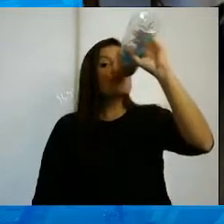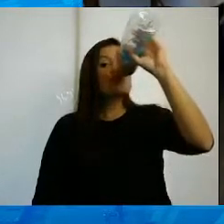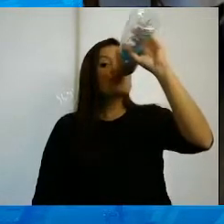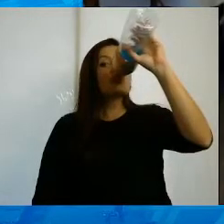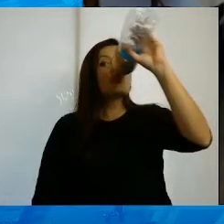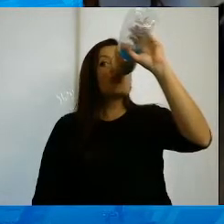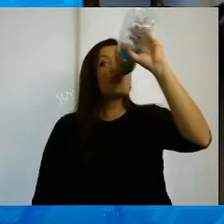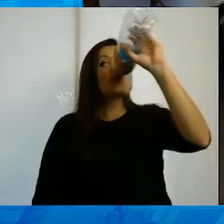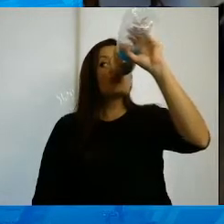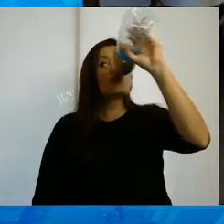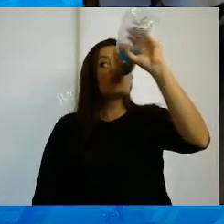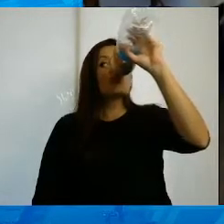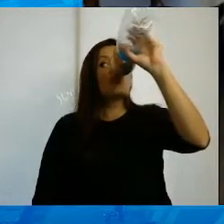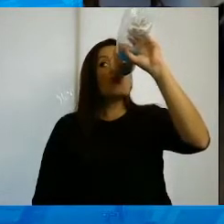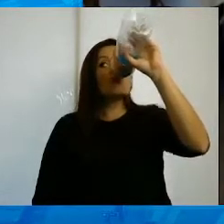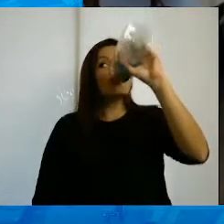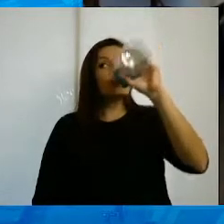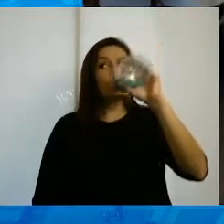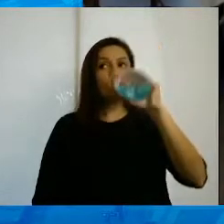Claro.